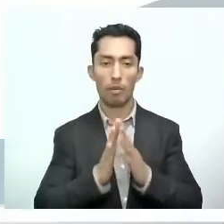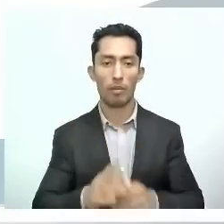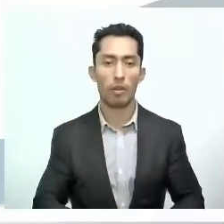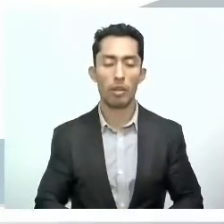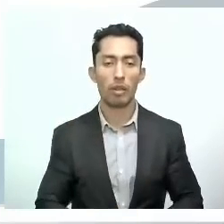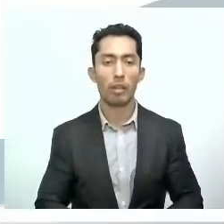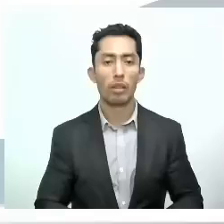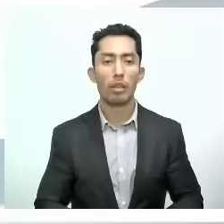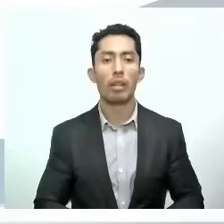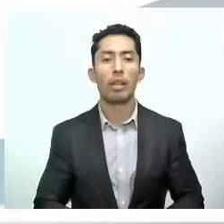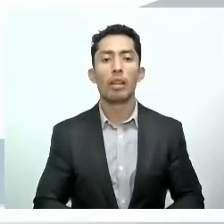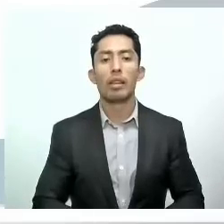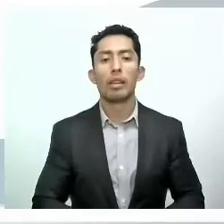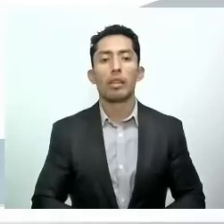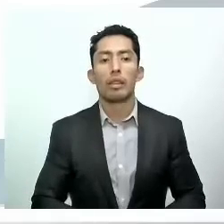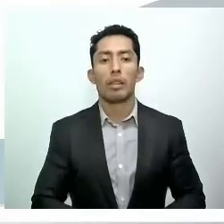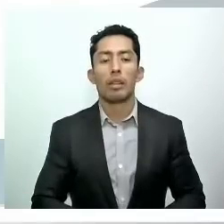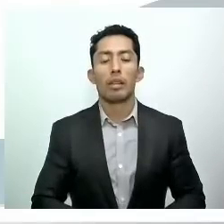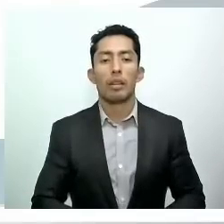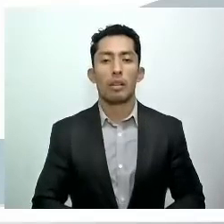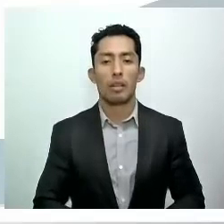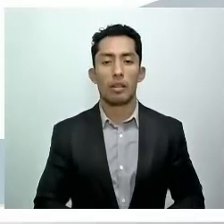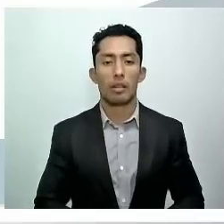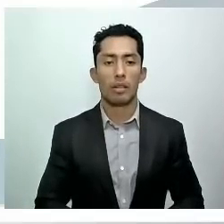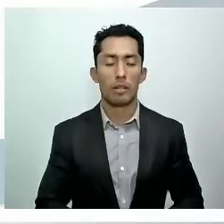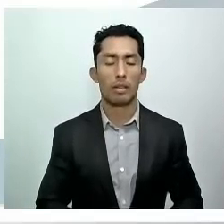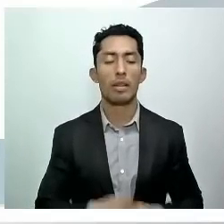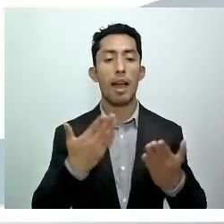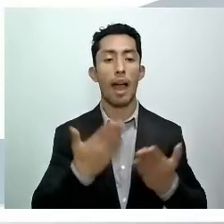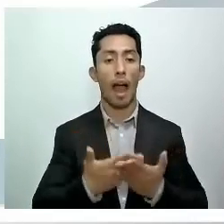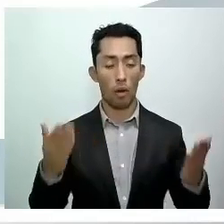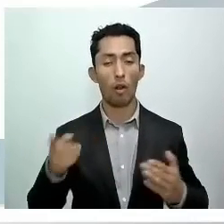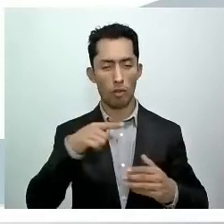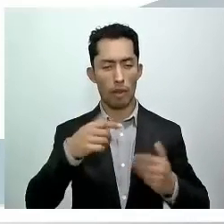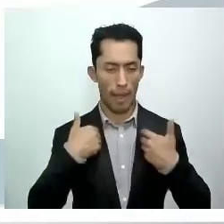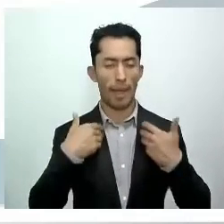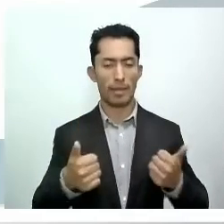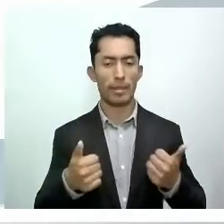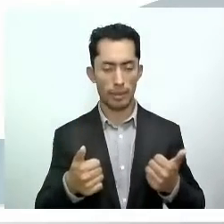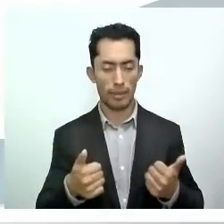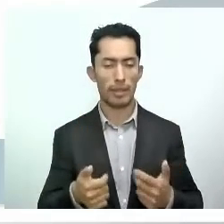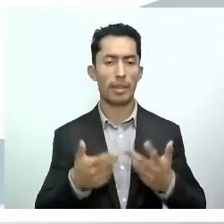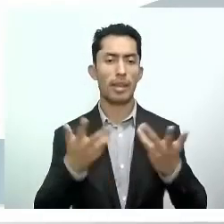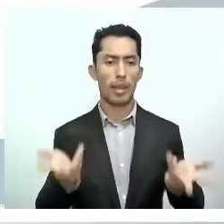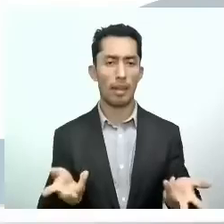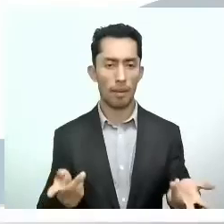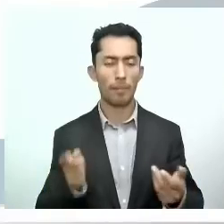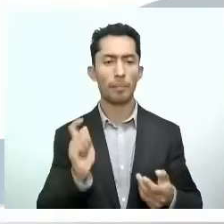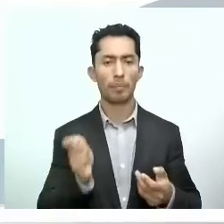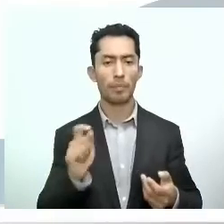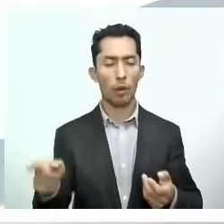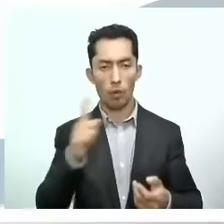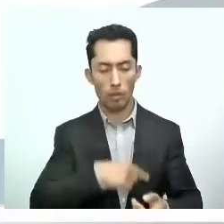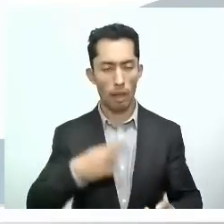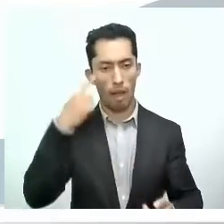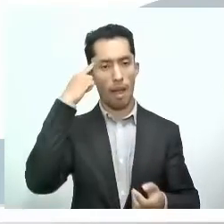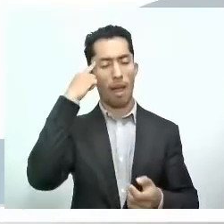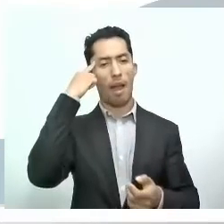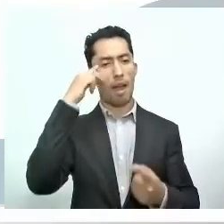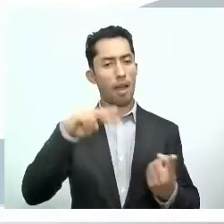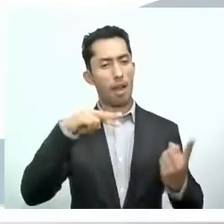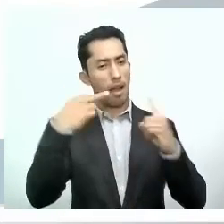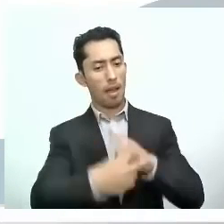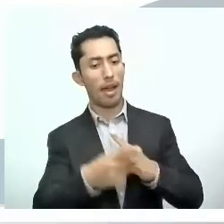Ahora, para entender o poder mirar con los ojos con los que X diseña